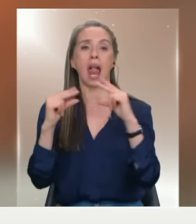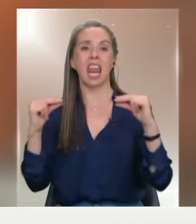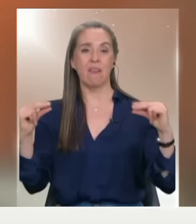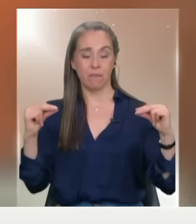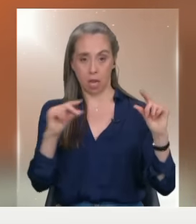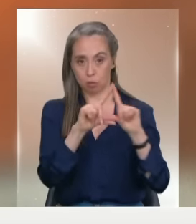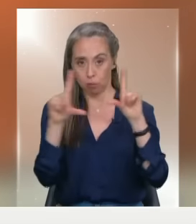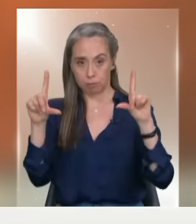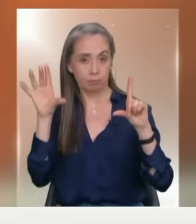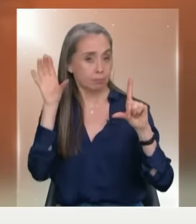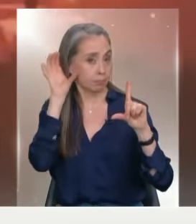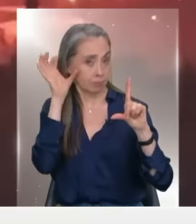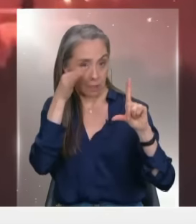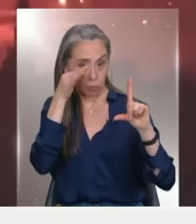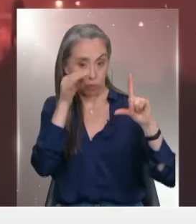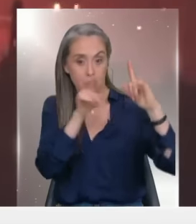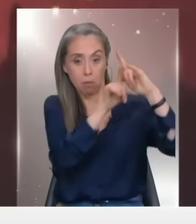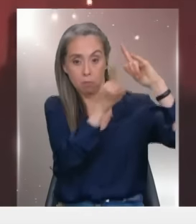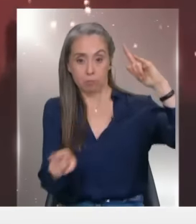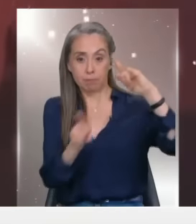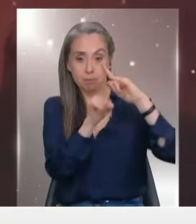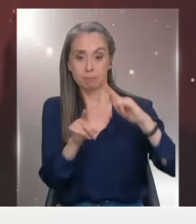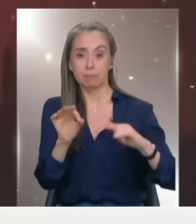Escuchemos atentamente ese momento.